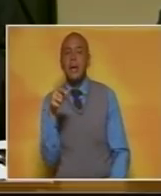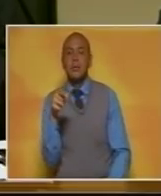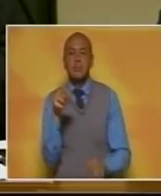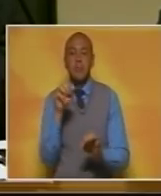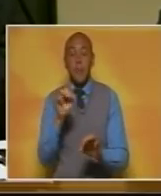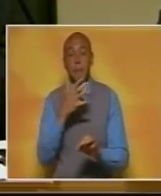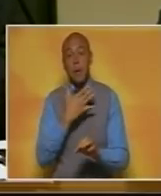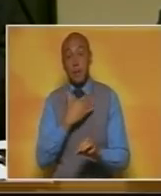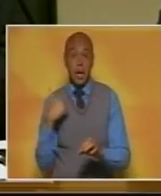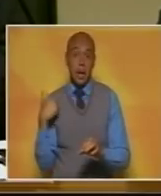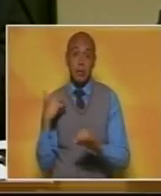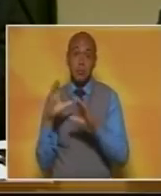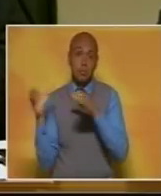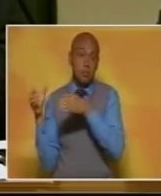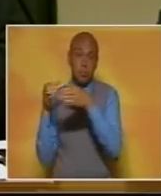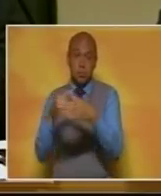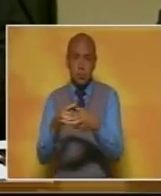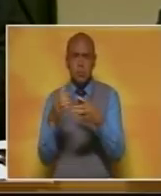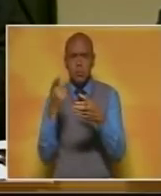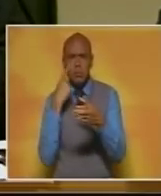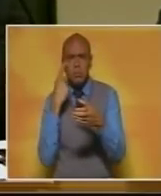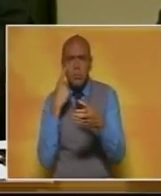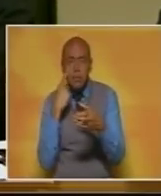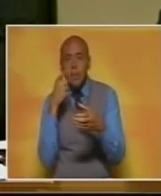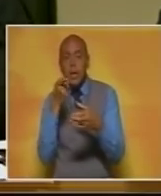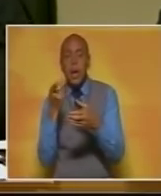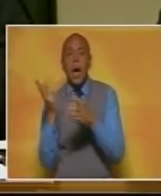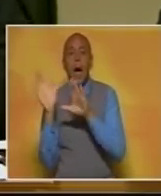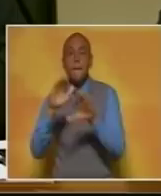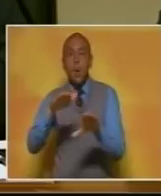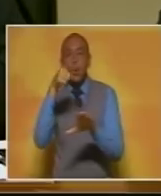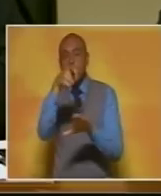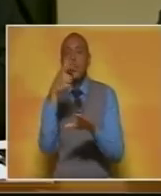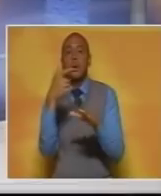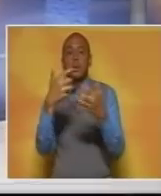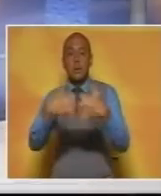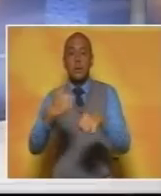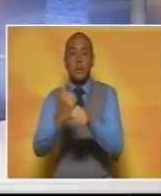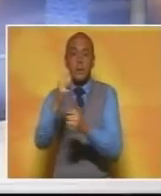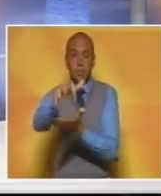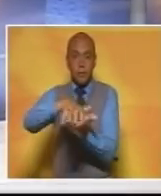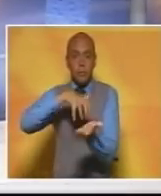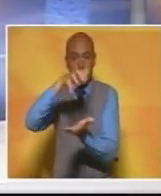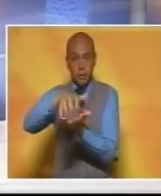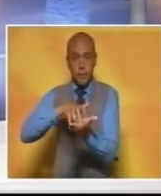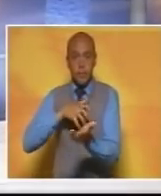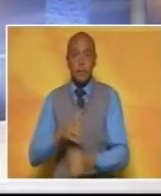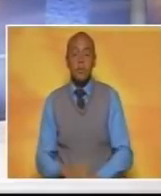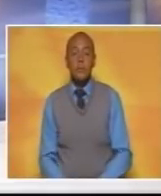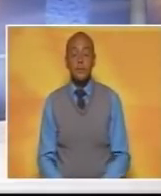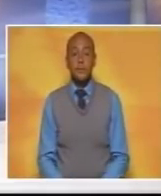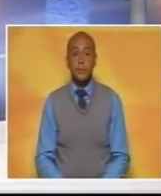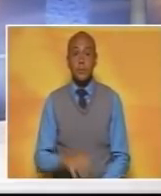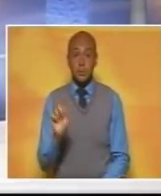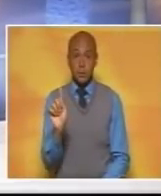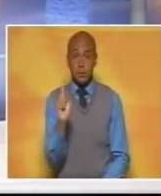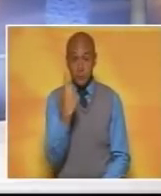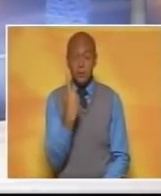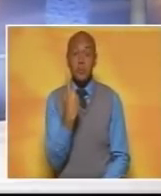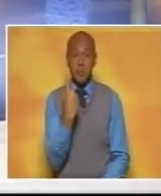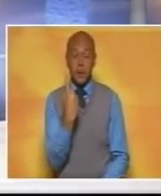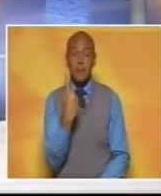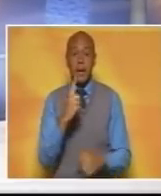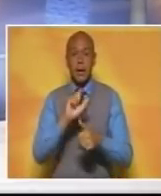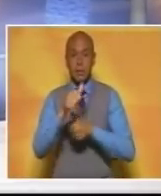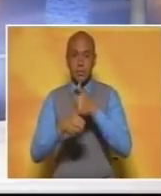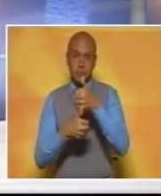de un frente amplio para la defensa personal y jurídica de los productores agropecuarios. El primer vicepresidente del Partido Socialista Unido de